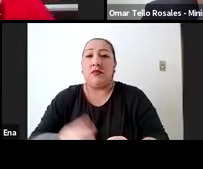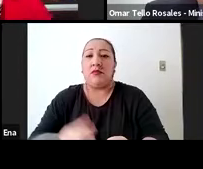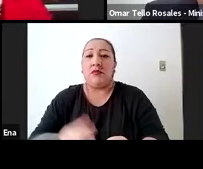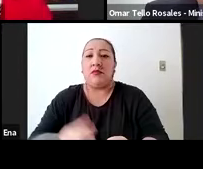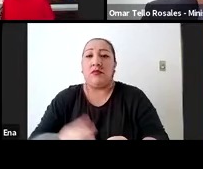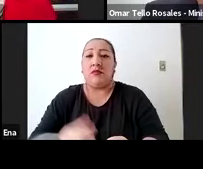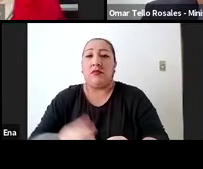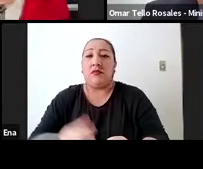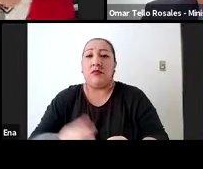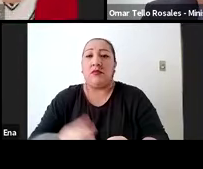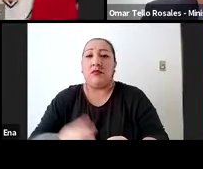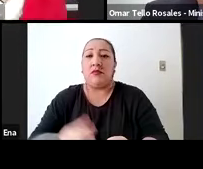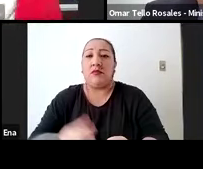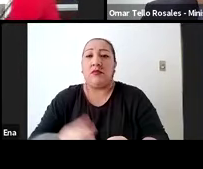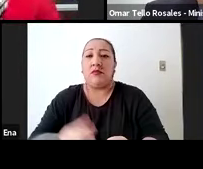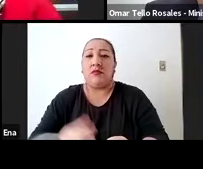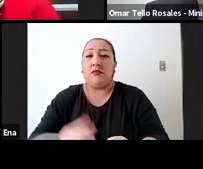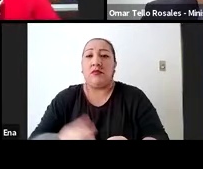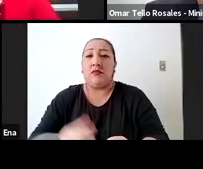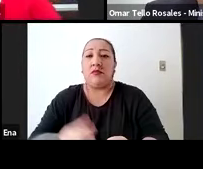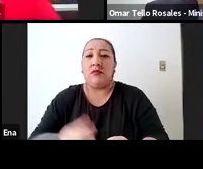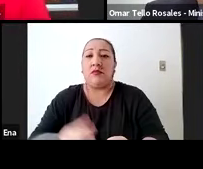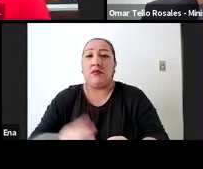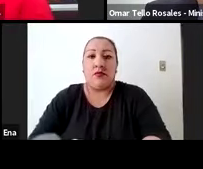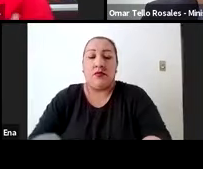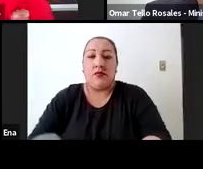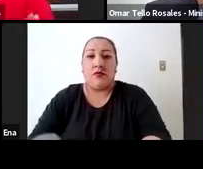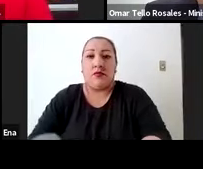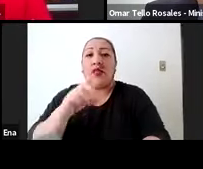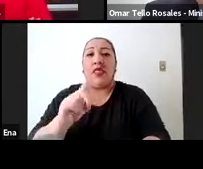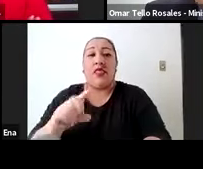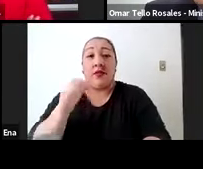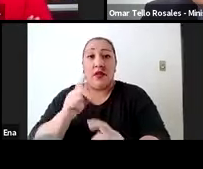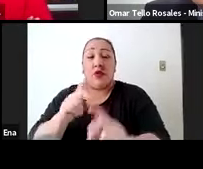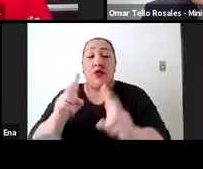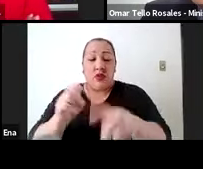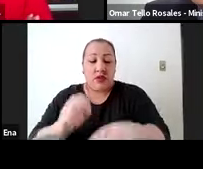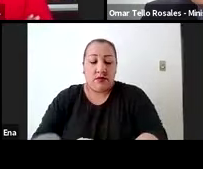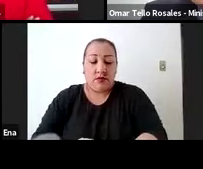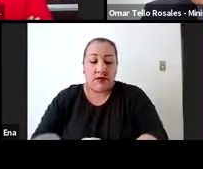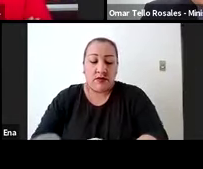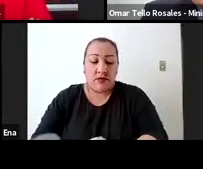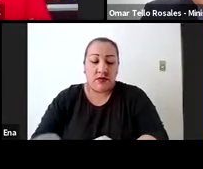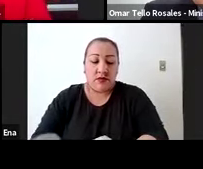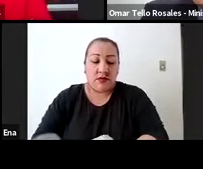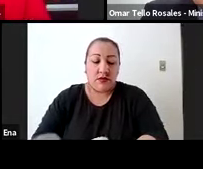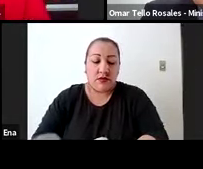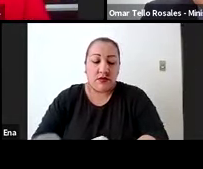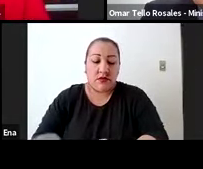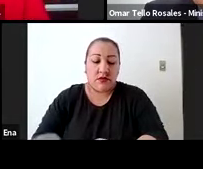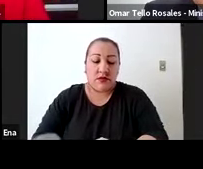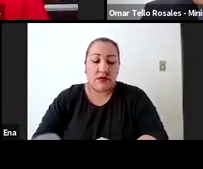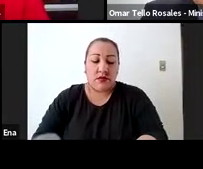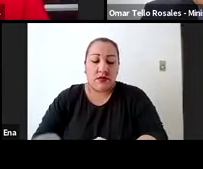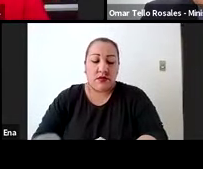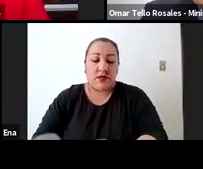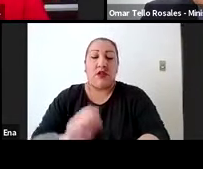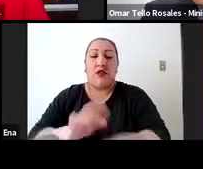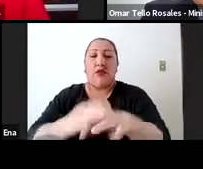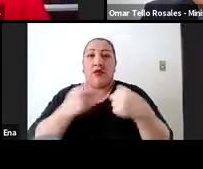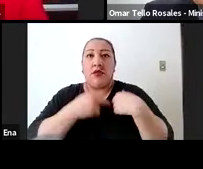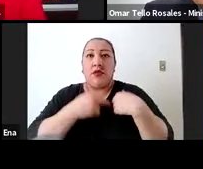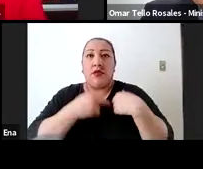usted, señor Díaz, es verdad que hay algunos temas que escapan a los alcances de las competencias de la Contraloría y que además